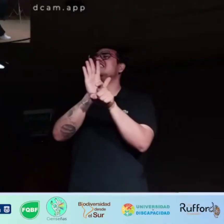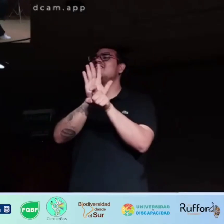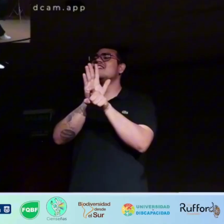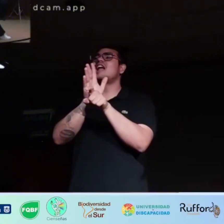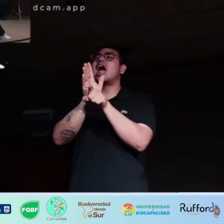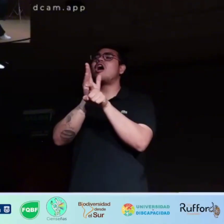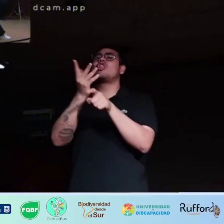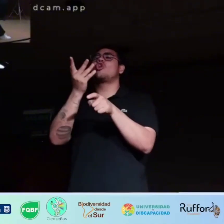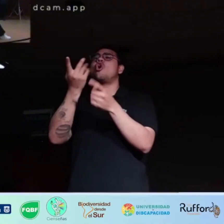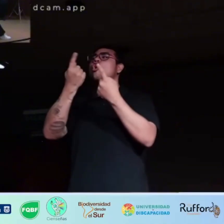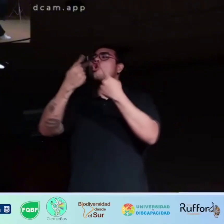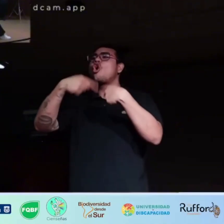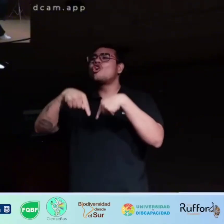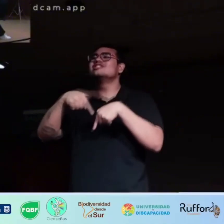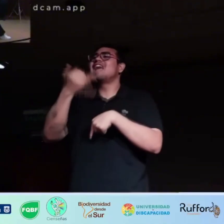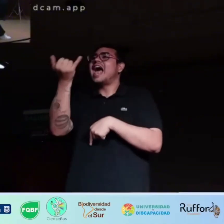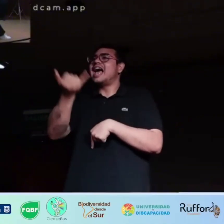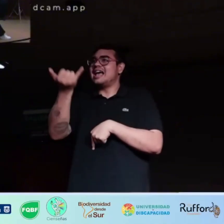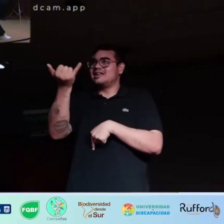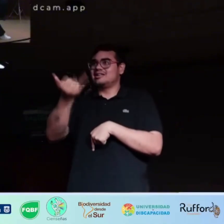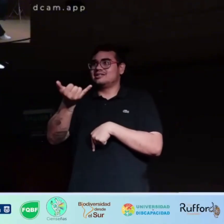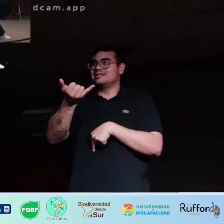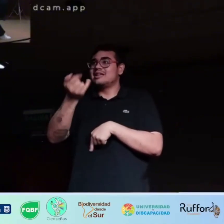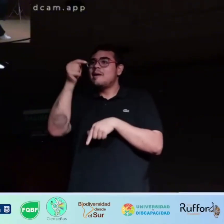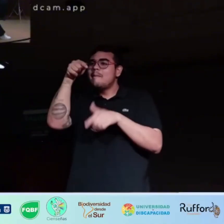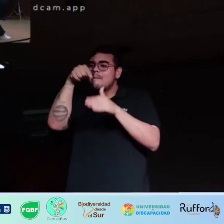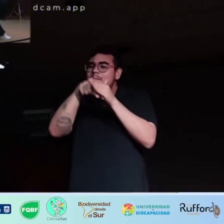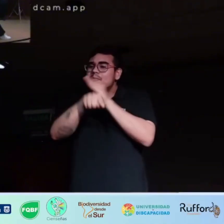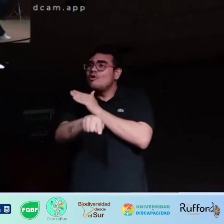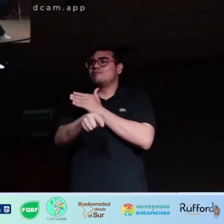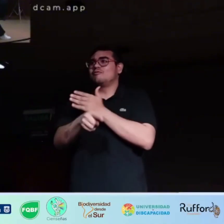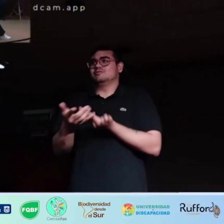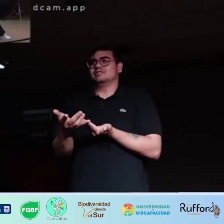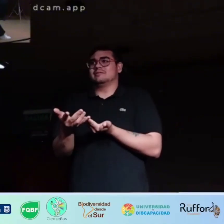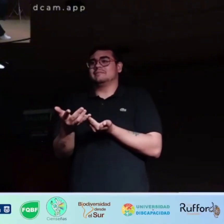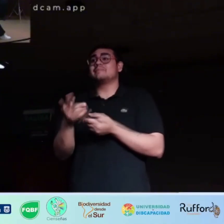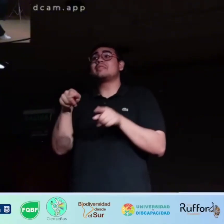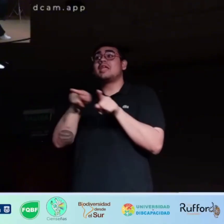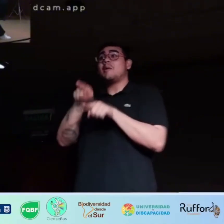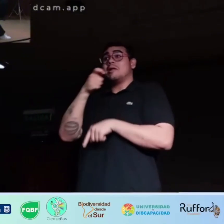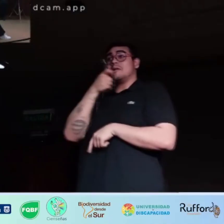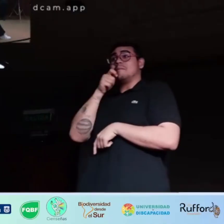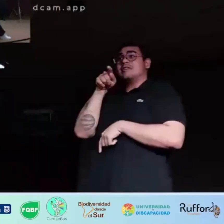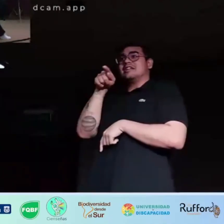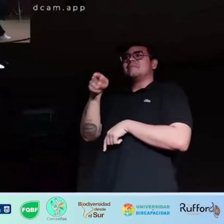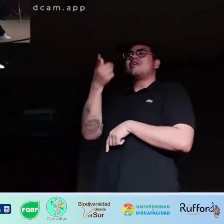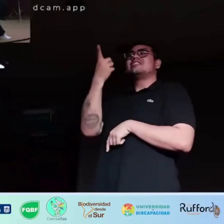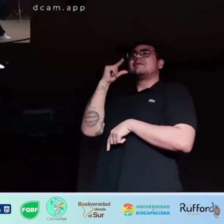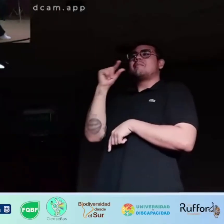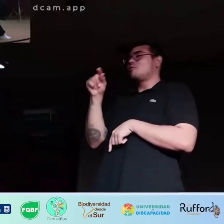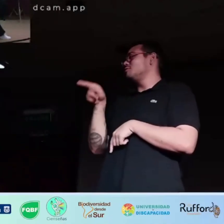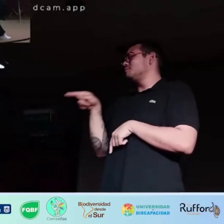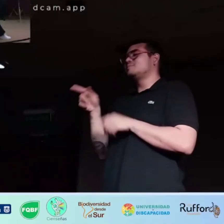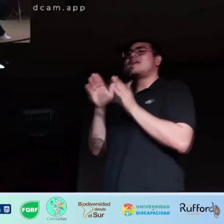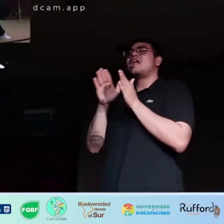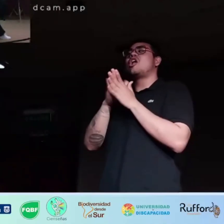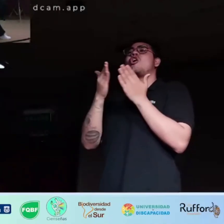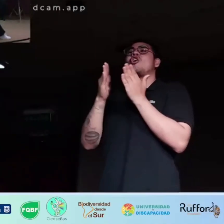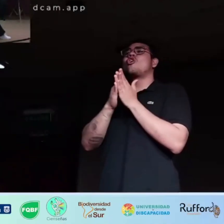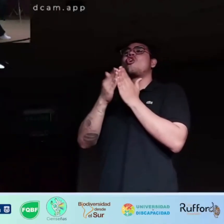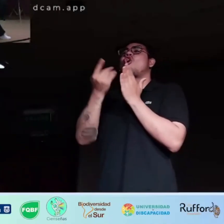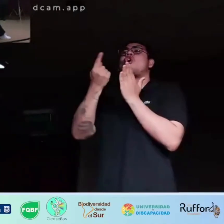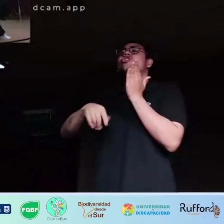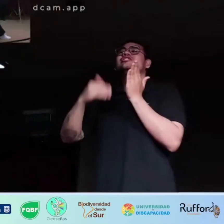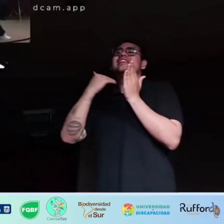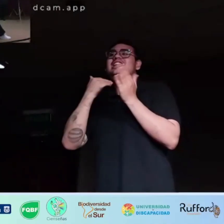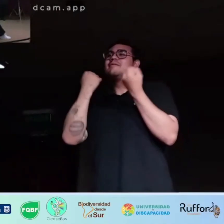que usaron uno de los libros de Betty para alguna actividad, pero recién estamos empezando. Y lo importante de la